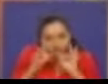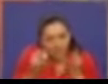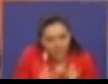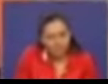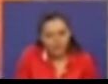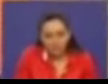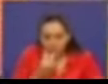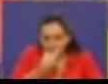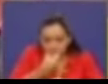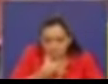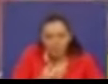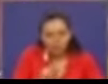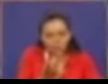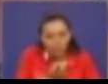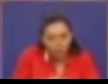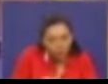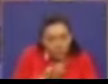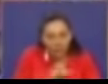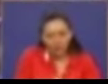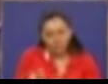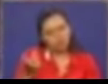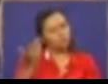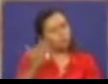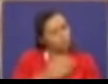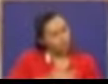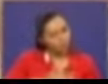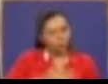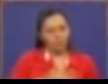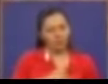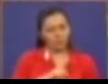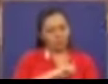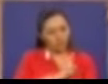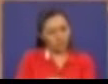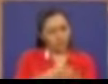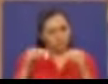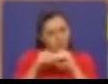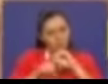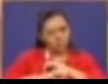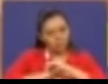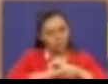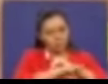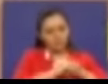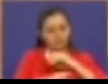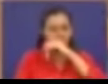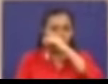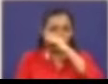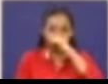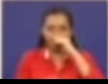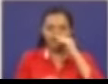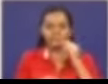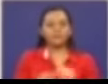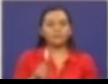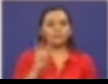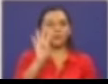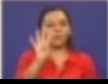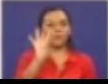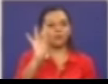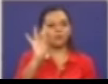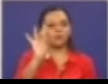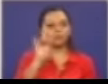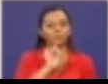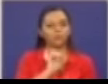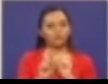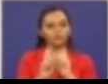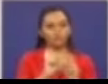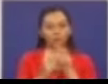métodos anticonceptivos, etcétera. Hay que trabajar mucho más fuertemente en eso. Tenemos 48 consultorios, unidad de cuidados intensivos,